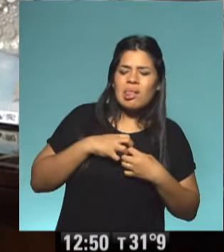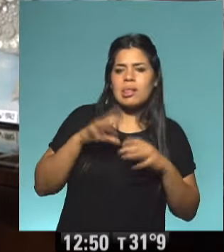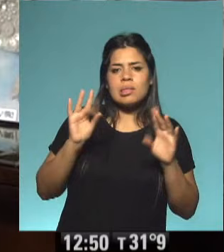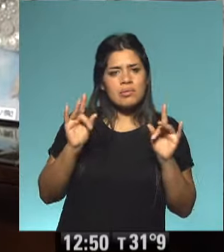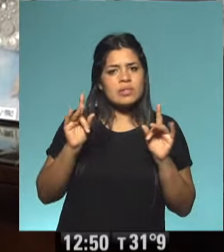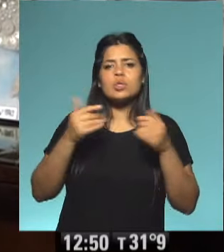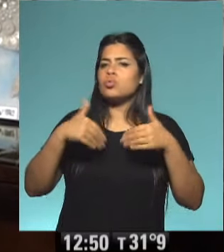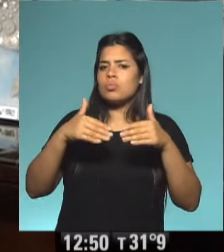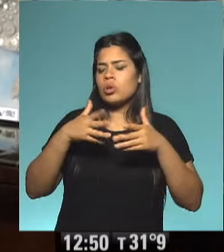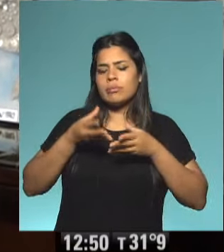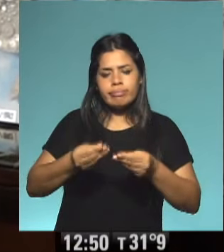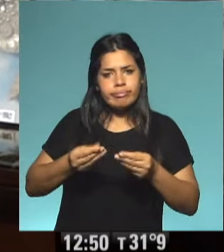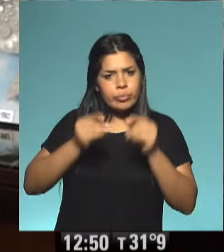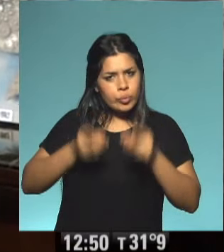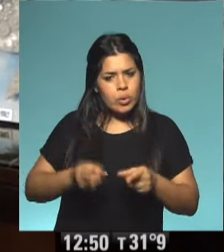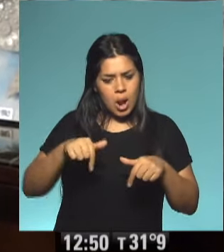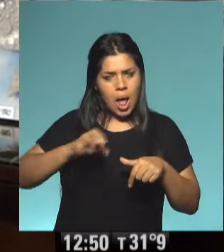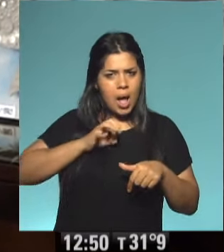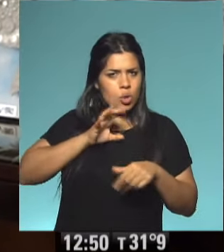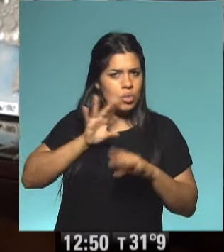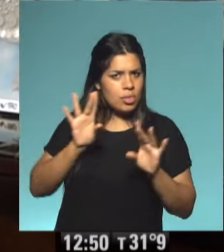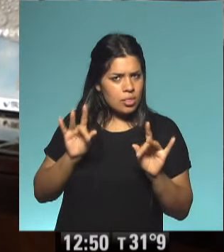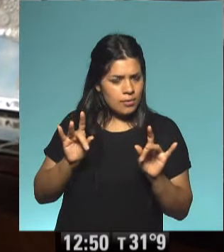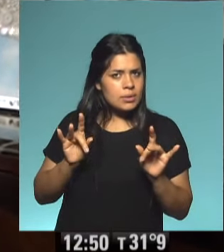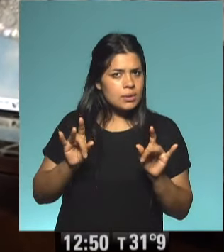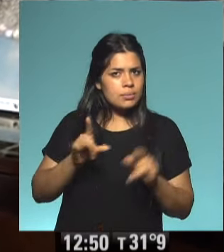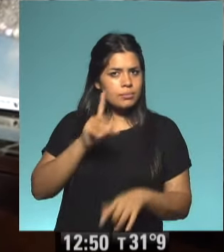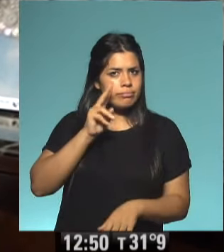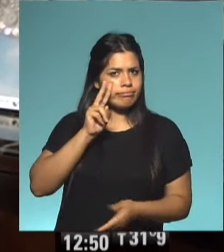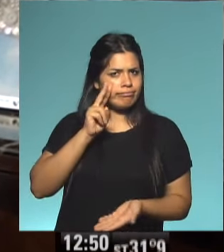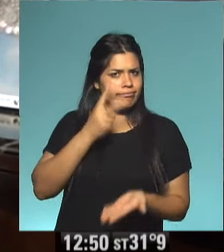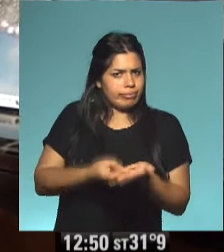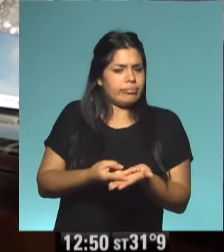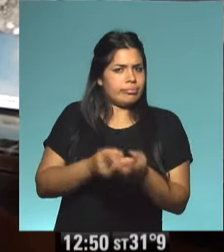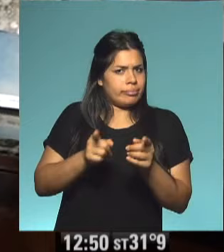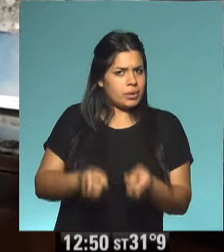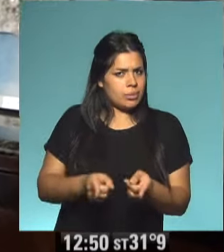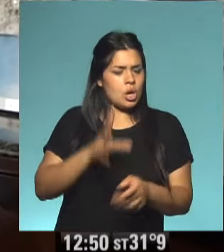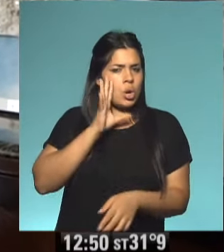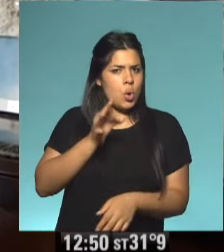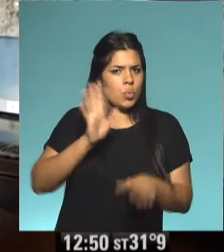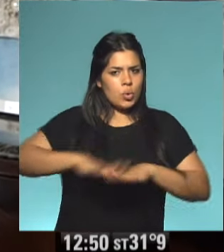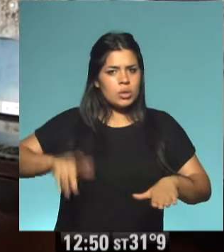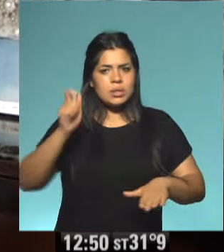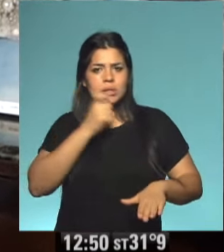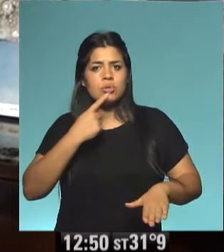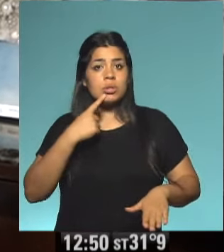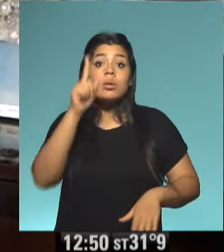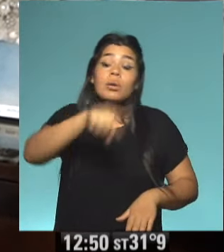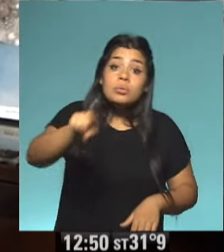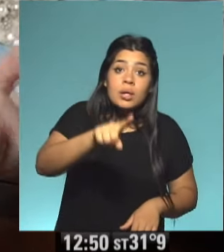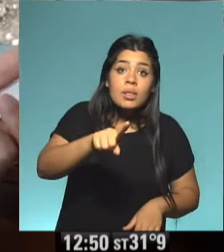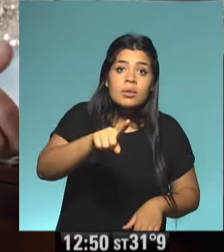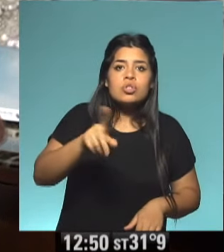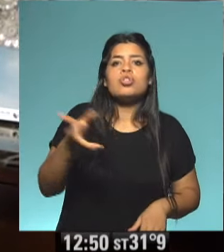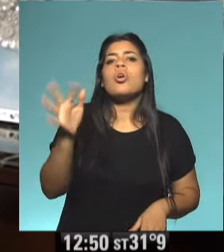de este año tan difícil. Reconocer, por supuesto, a nuestros chicos, a nuestras chicas, a ustedes, que todos los días